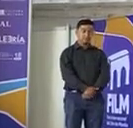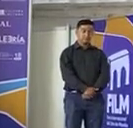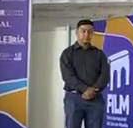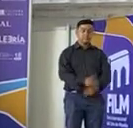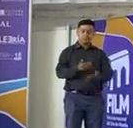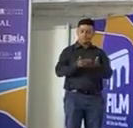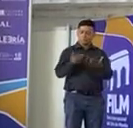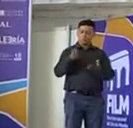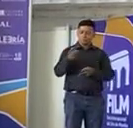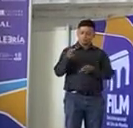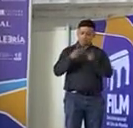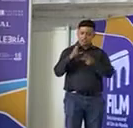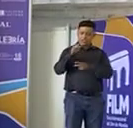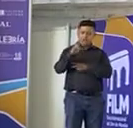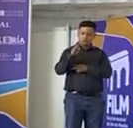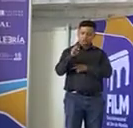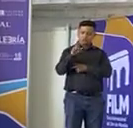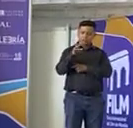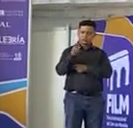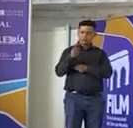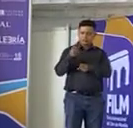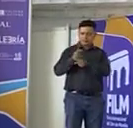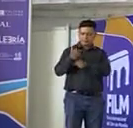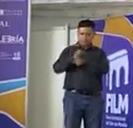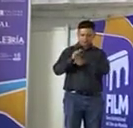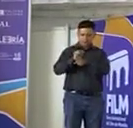Nos acompaña Carlos Bracho, primer actor.